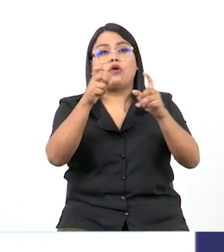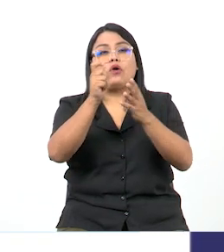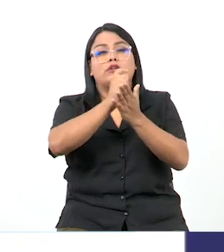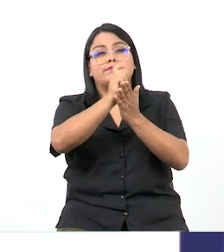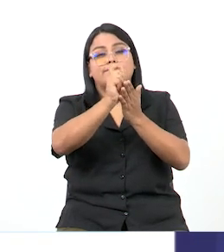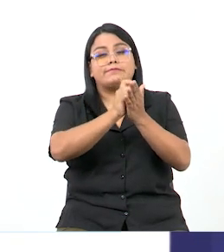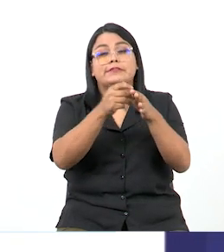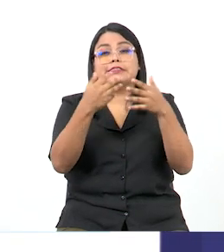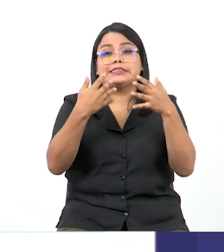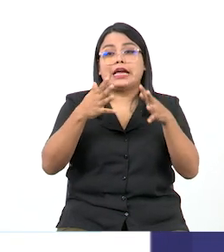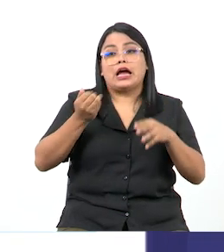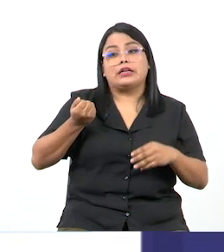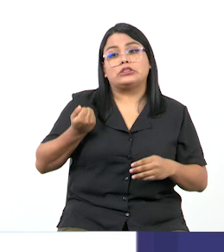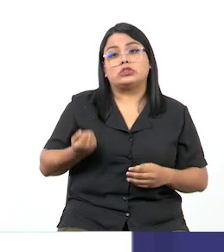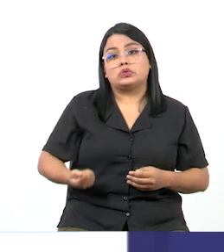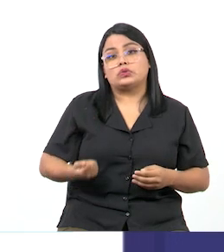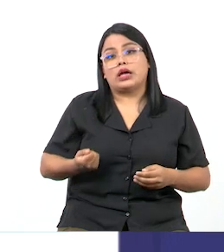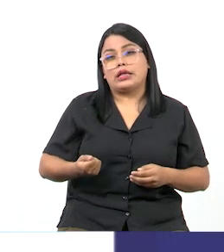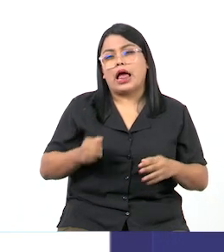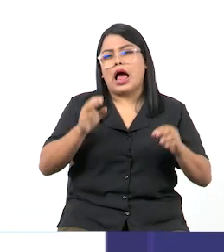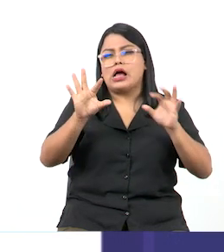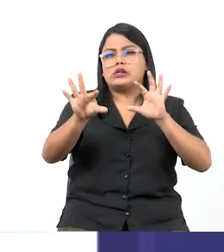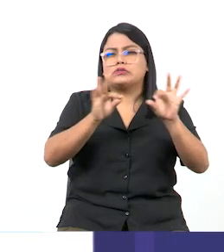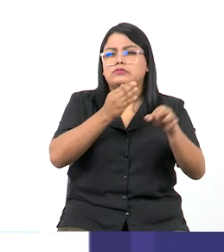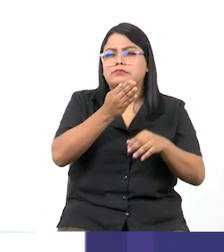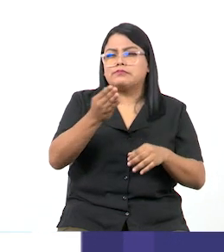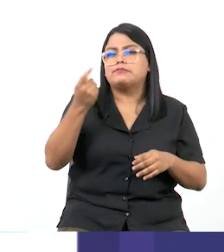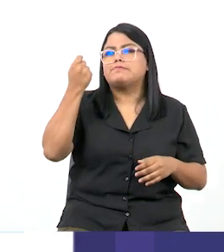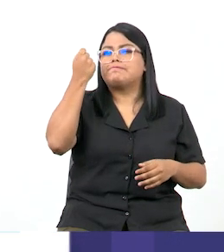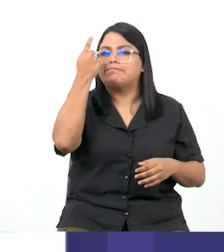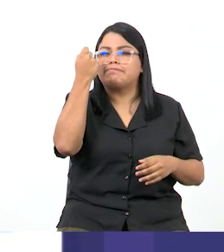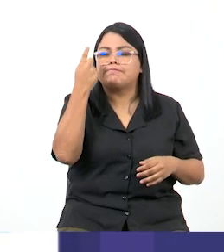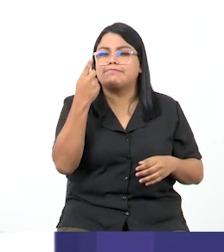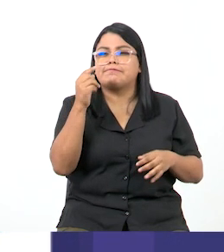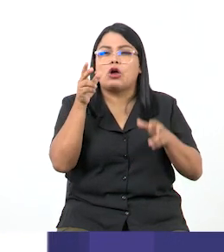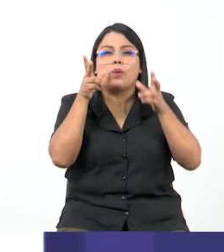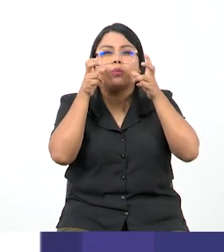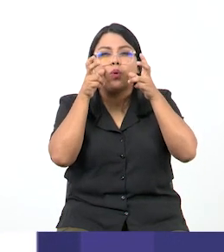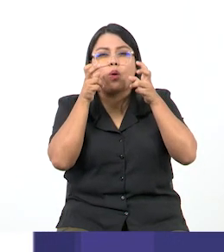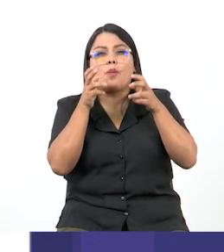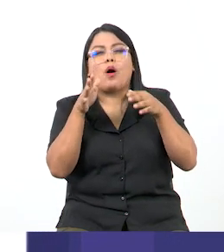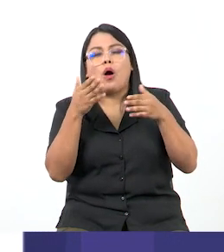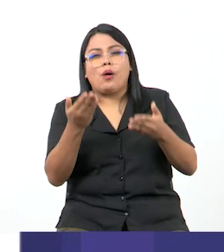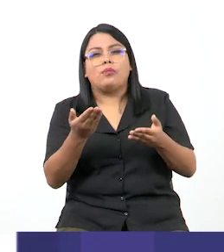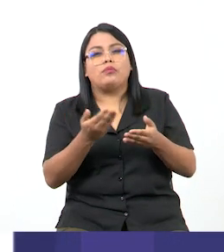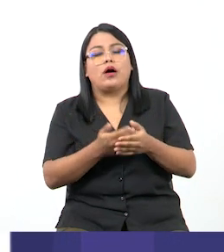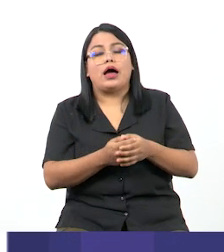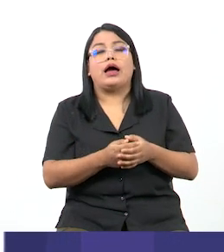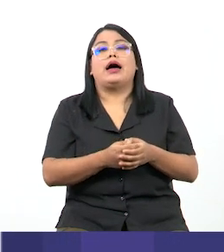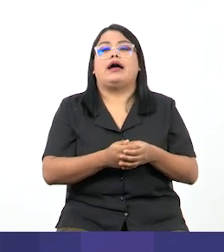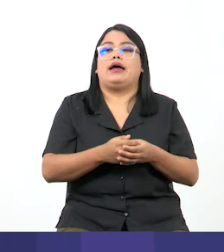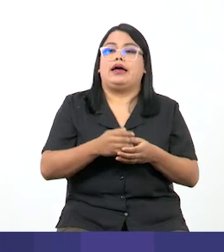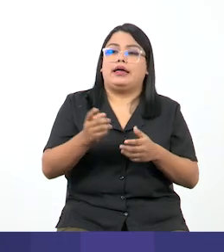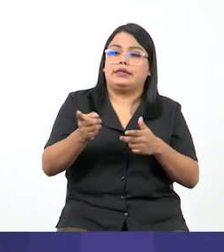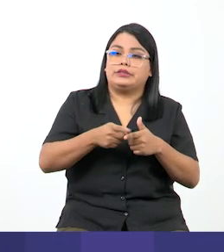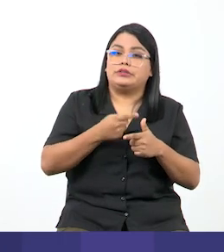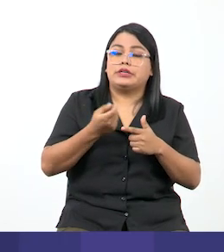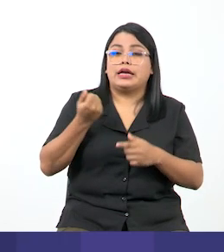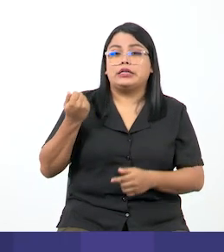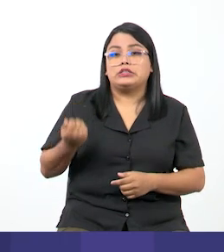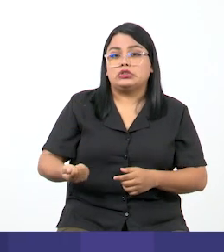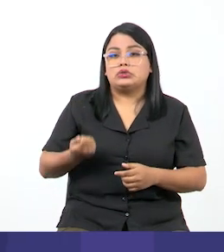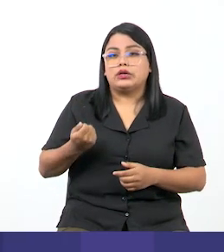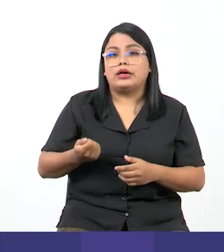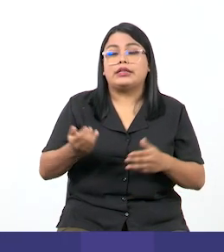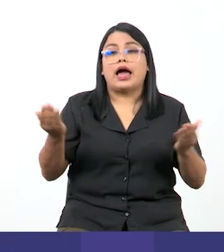en las pinturas. Cuando ya el estudiantado tiene algunas nociones sobre cómo observar una obra de arte, se